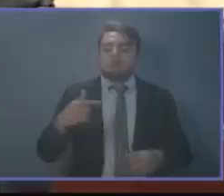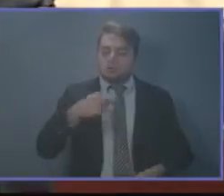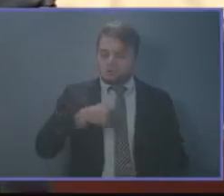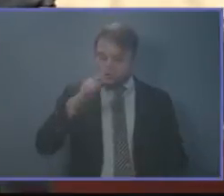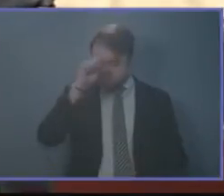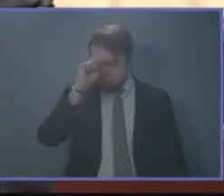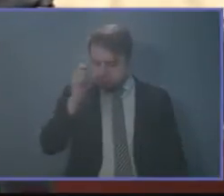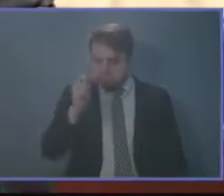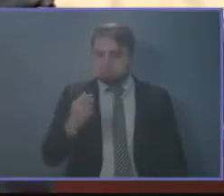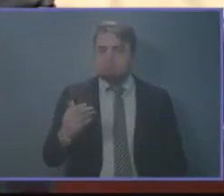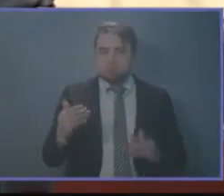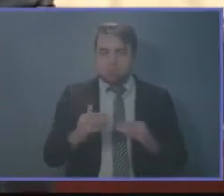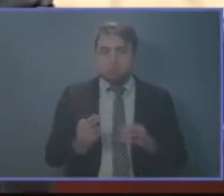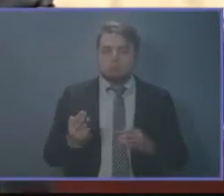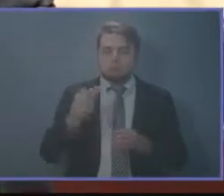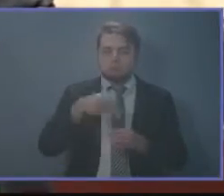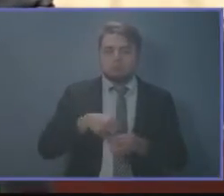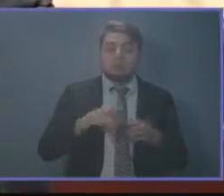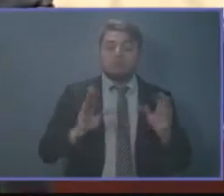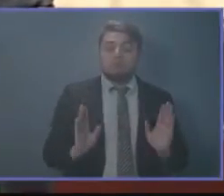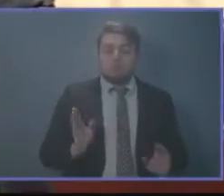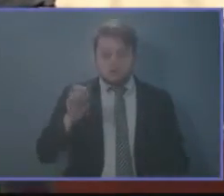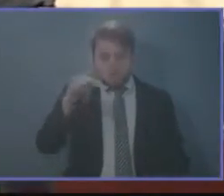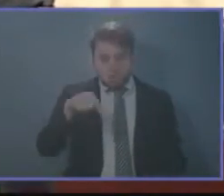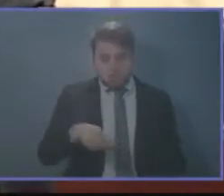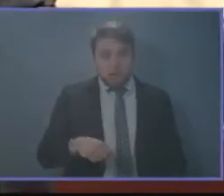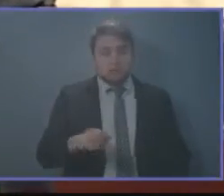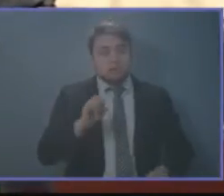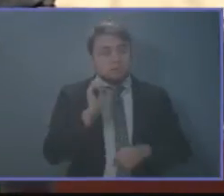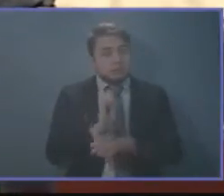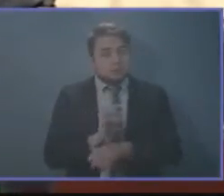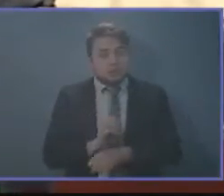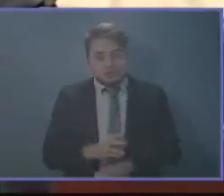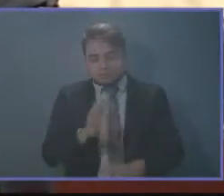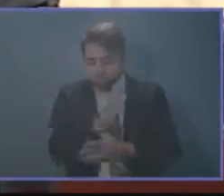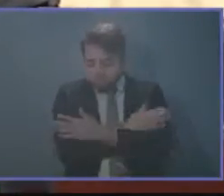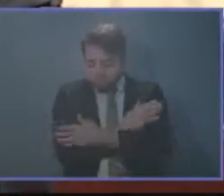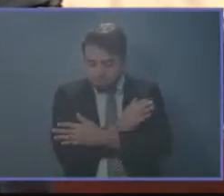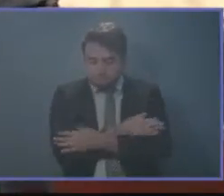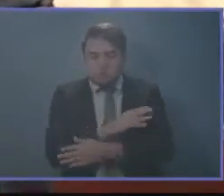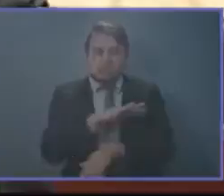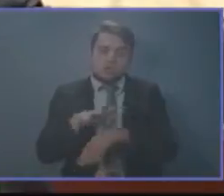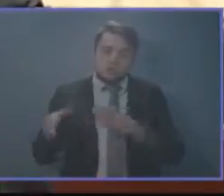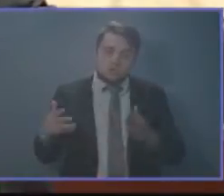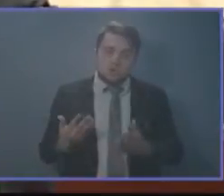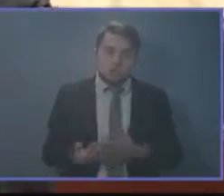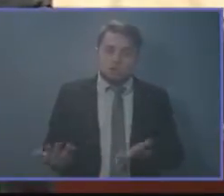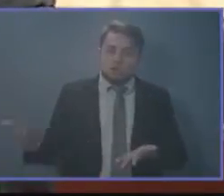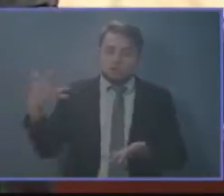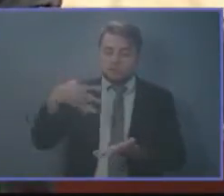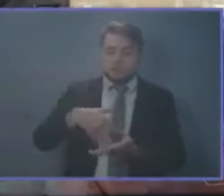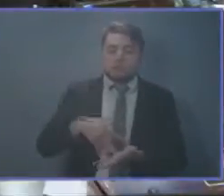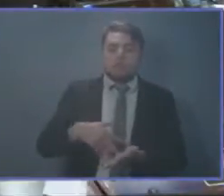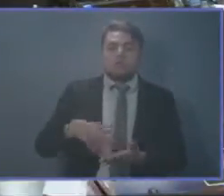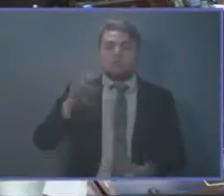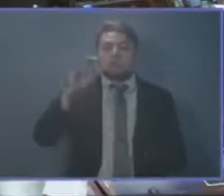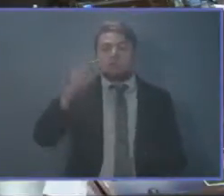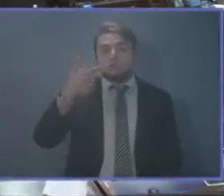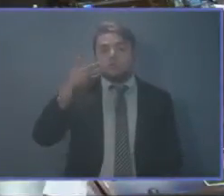este mensaje va con el afecto, el cariño a toda la población de Chalchuapa. Gracias, señor presidente.